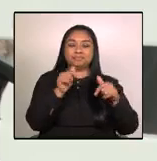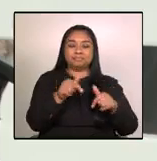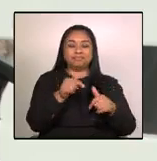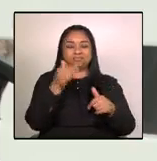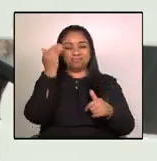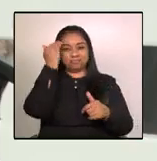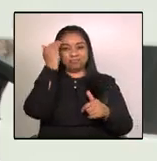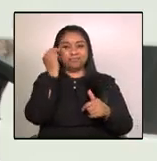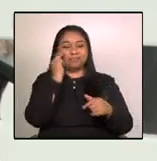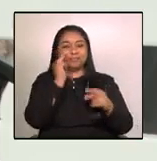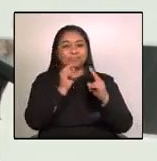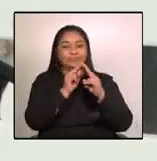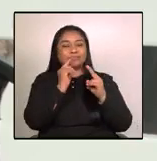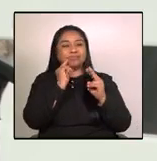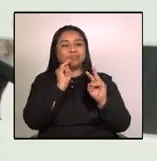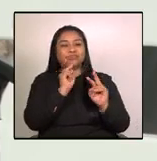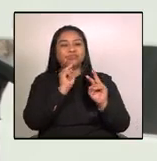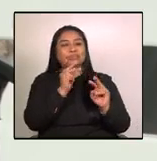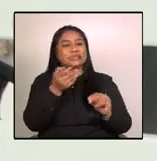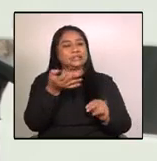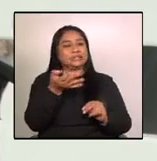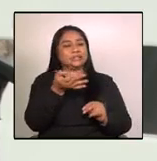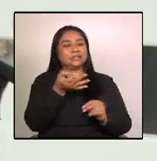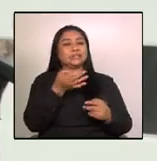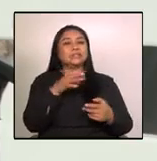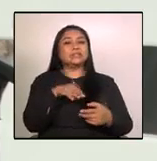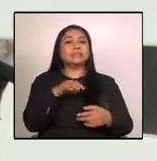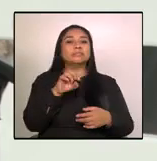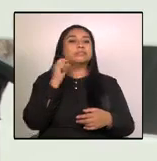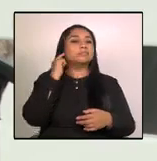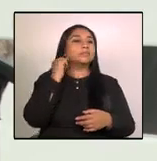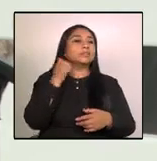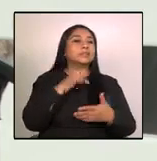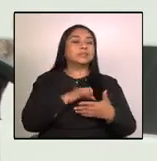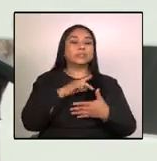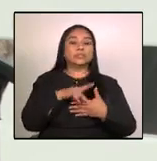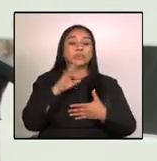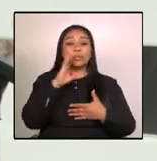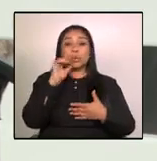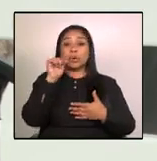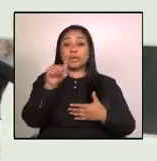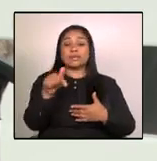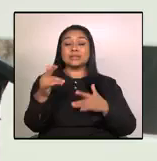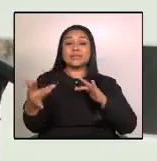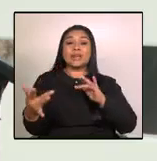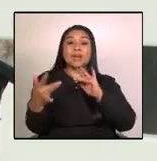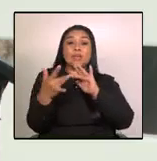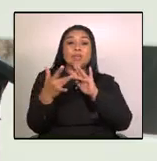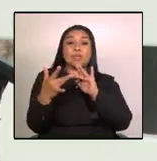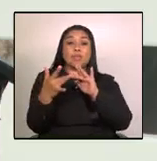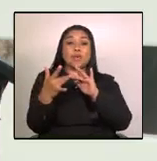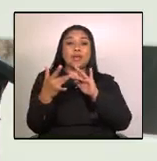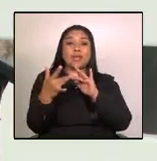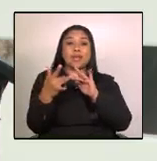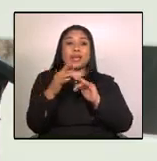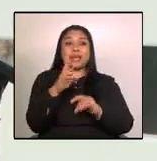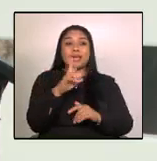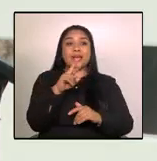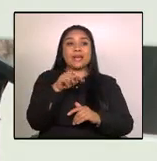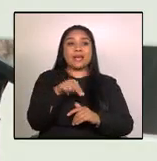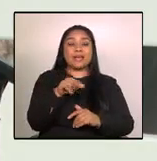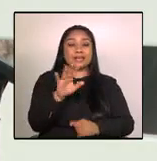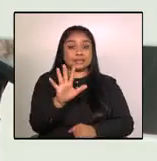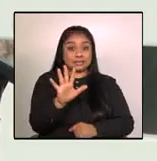reconocemos que es una mega obra, porque este va a comunicarnos a la RN5.